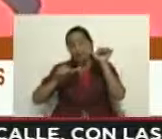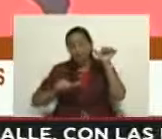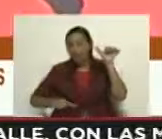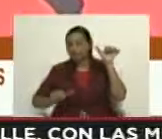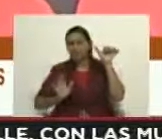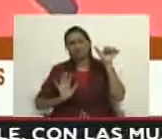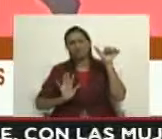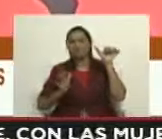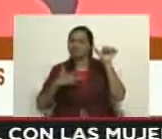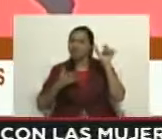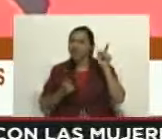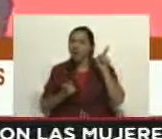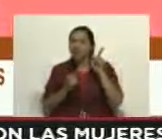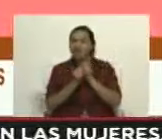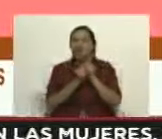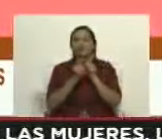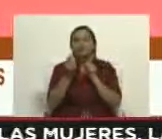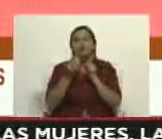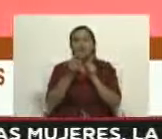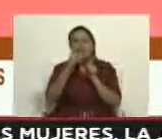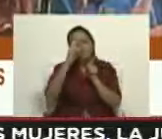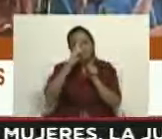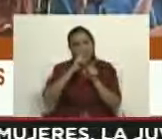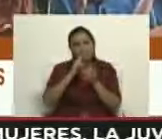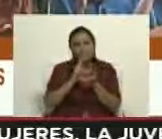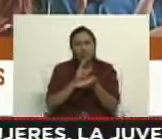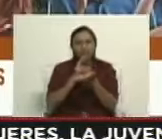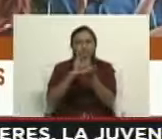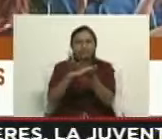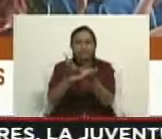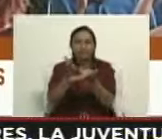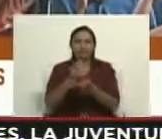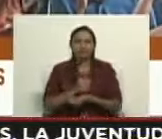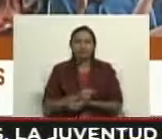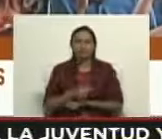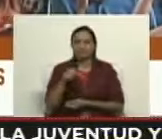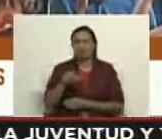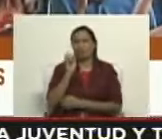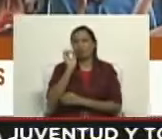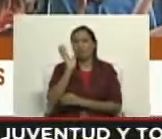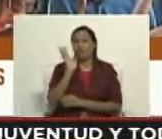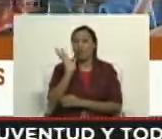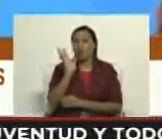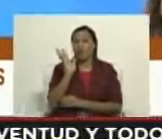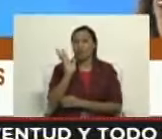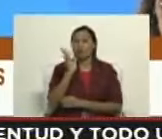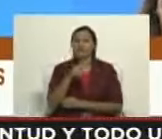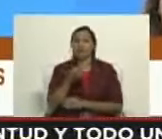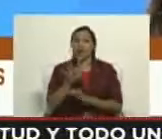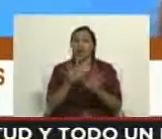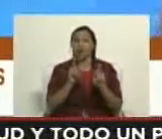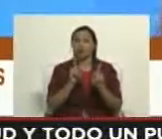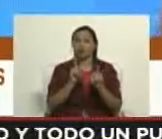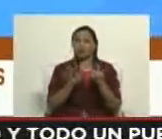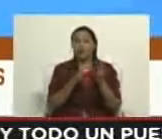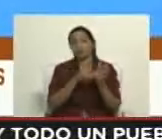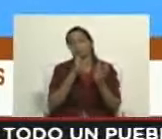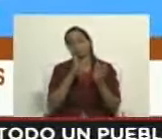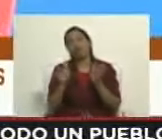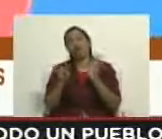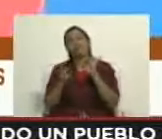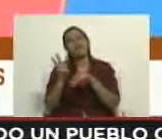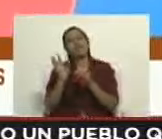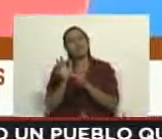unas reflexiones. Y como estamos en este foro del 11 al 13 de abril, yo quiero